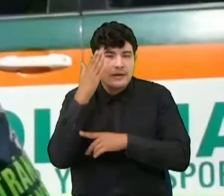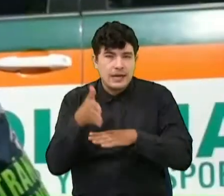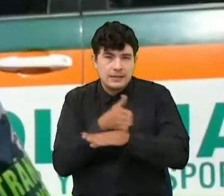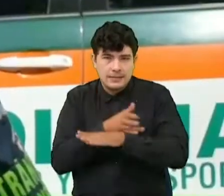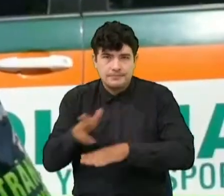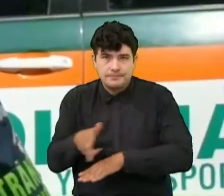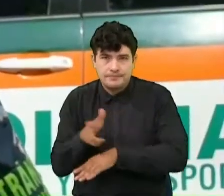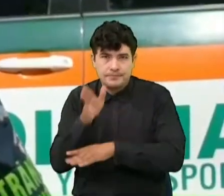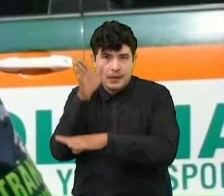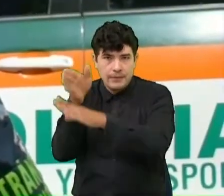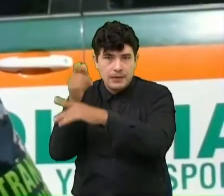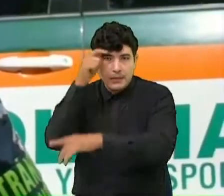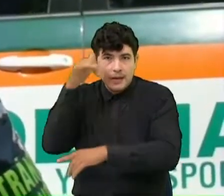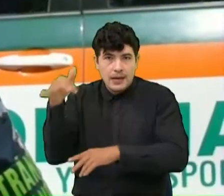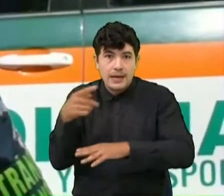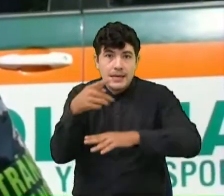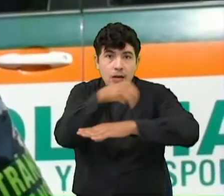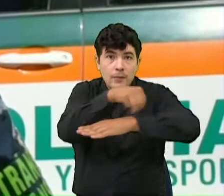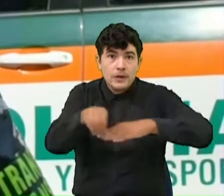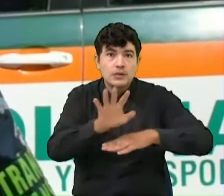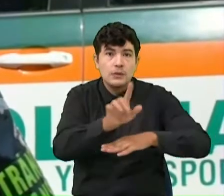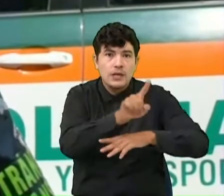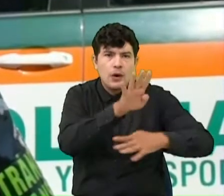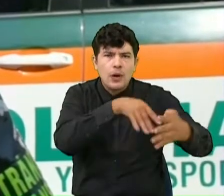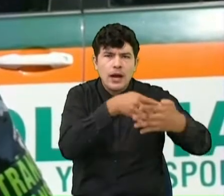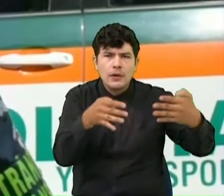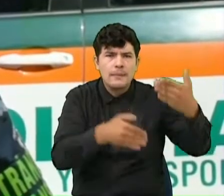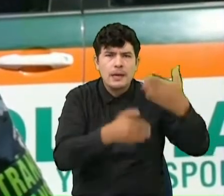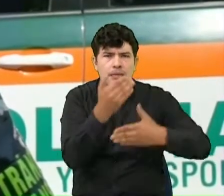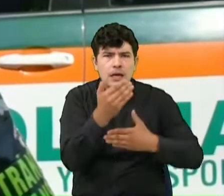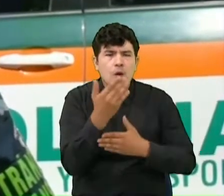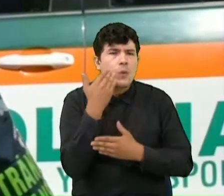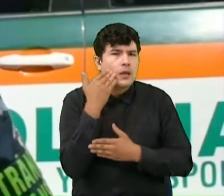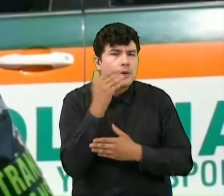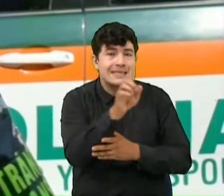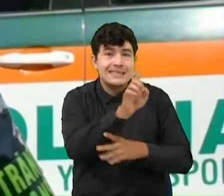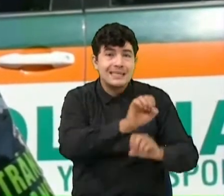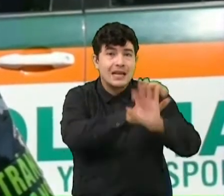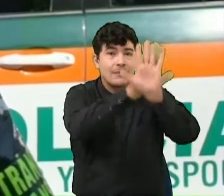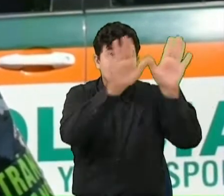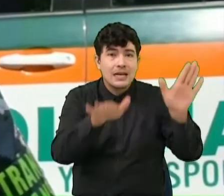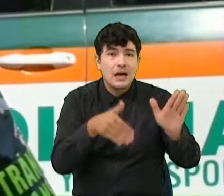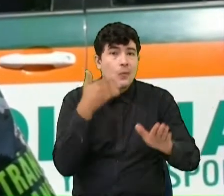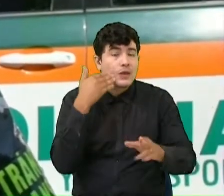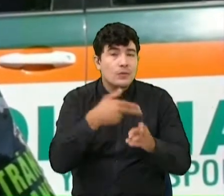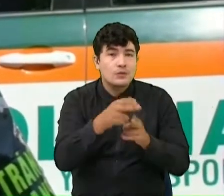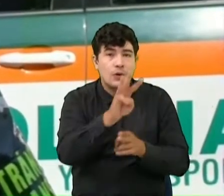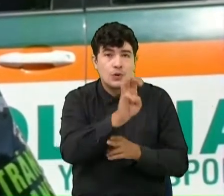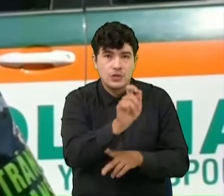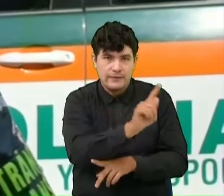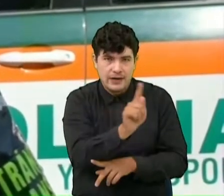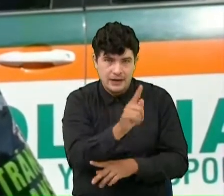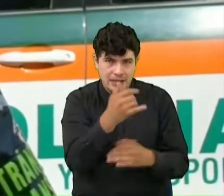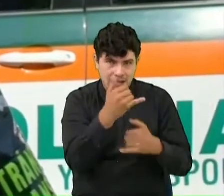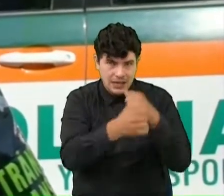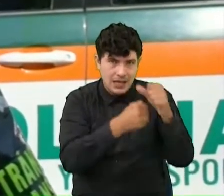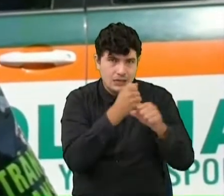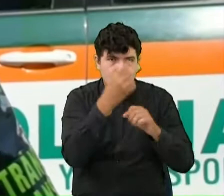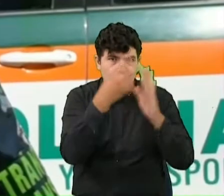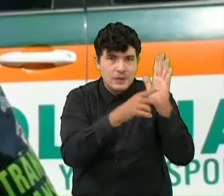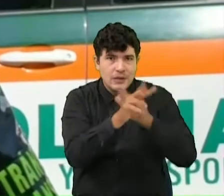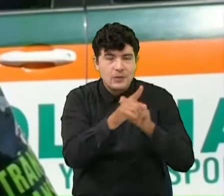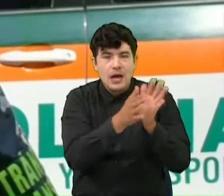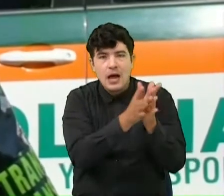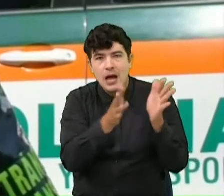A la altura del kilómetro 51 en los siguientes horarios: a partir de las 6 de la mañana del día 8 de febrero del 2021 hasta las 18